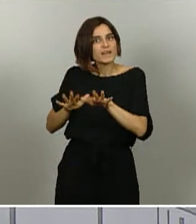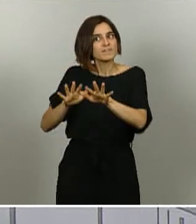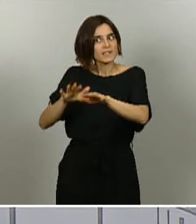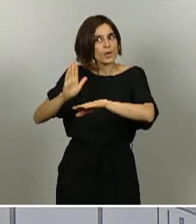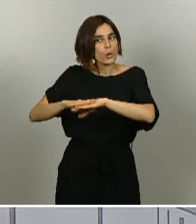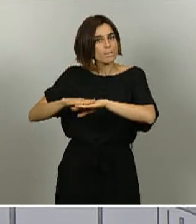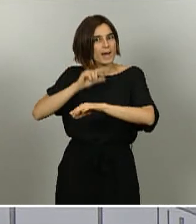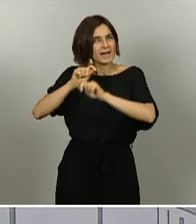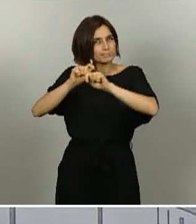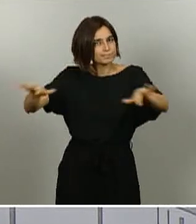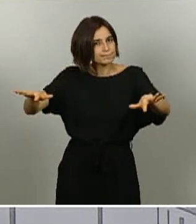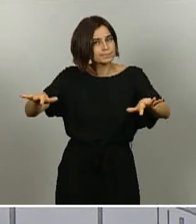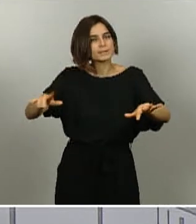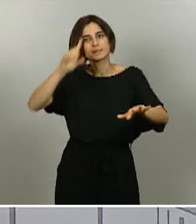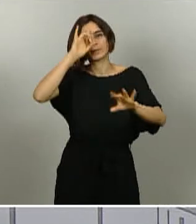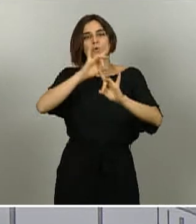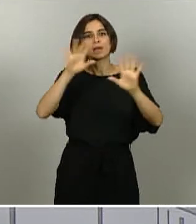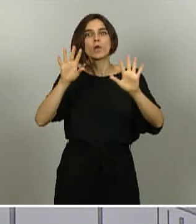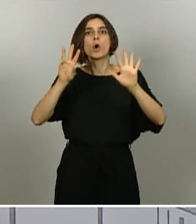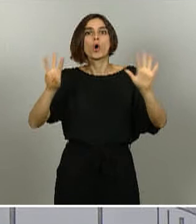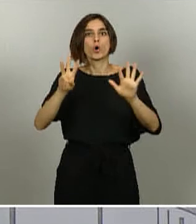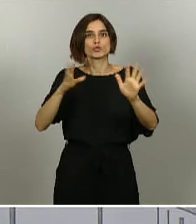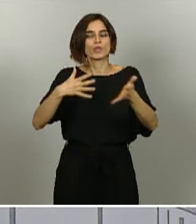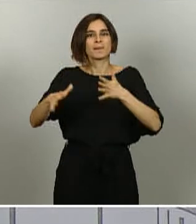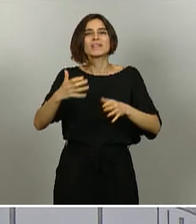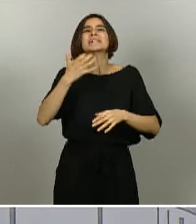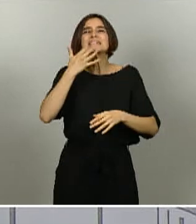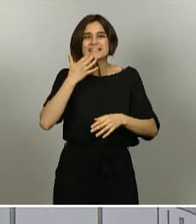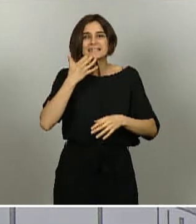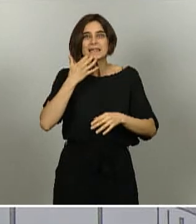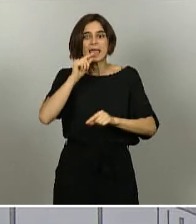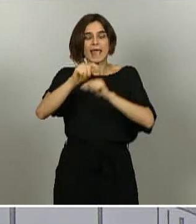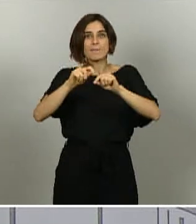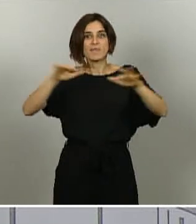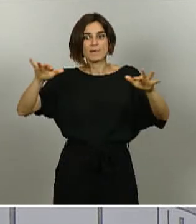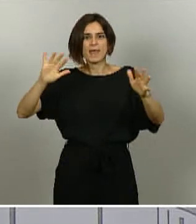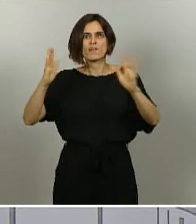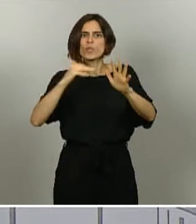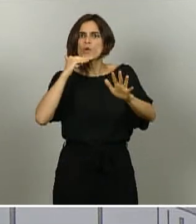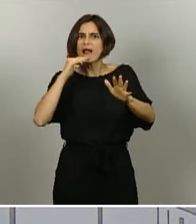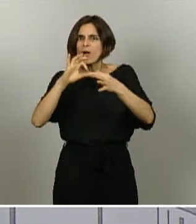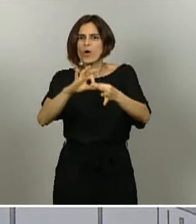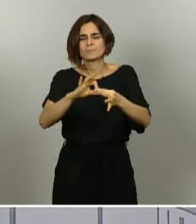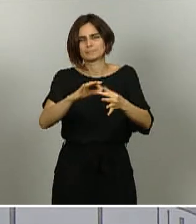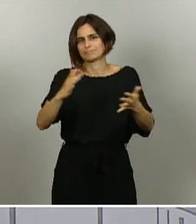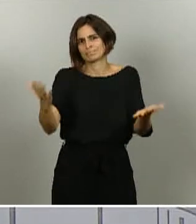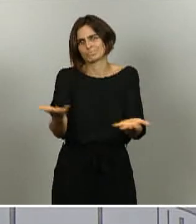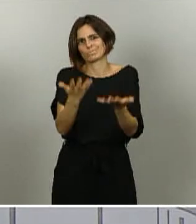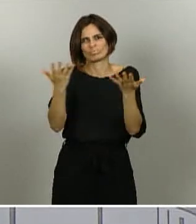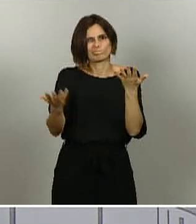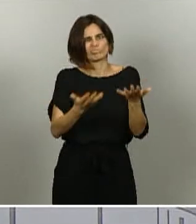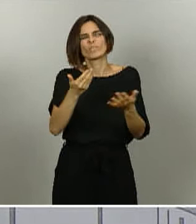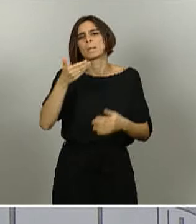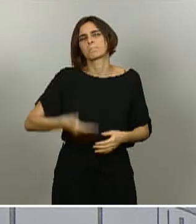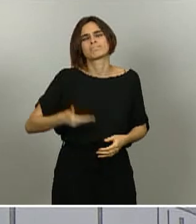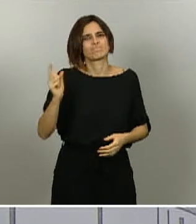el 8M, si ha tenido algún efecto en la evolución de la epidemia, ha sido muy marginal. Con lo cual, no